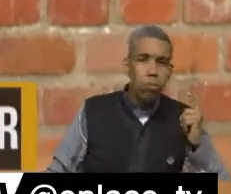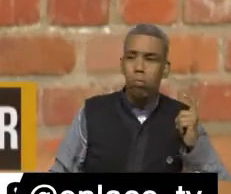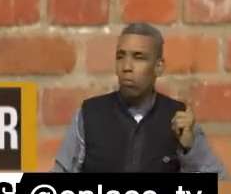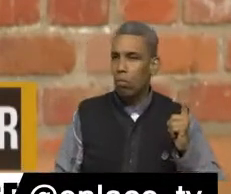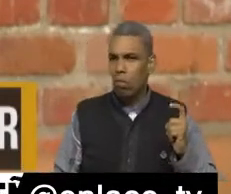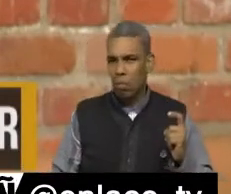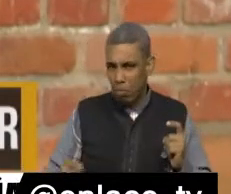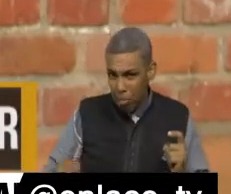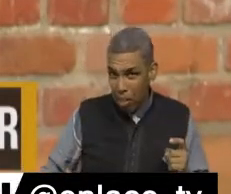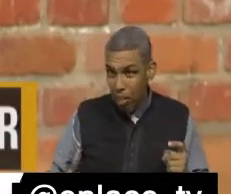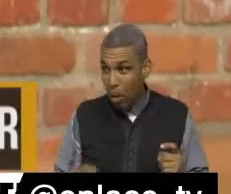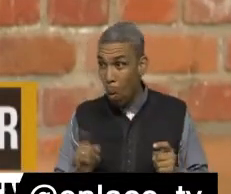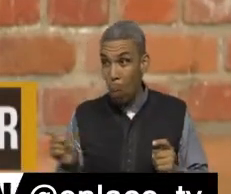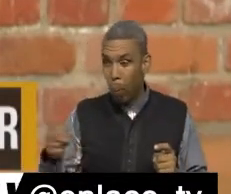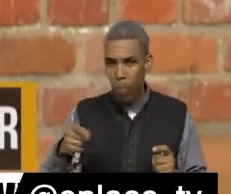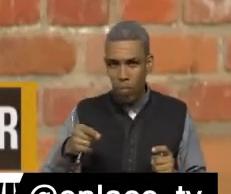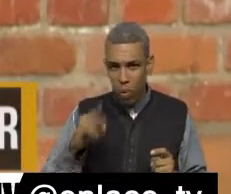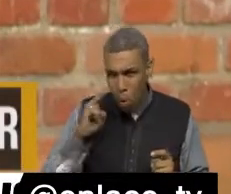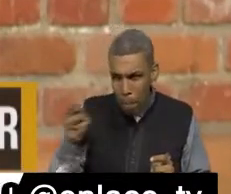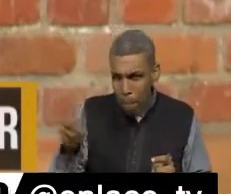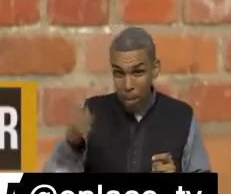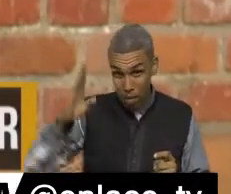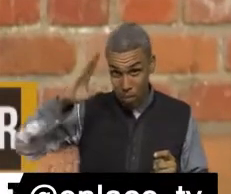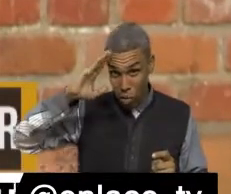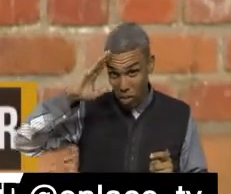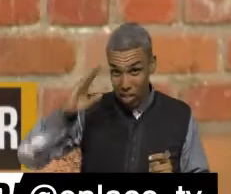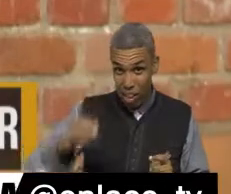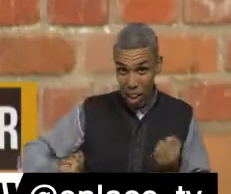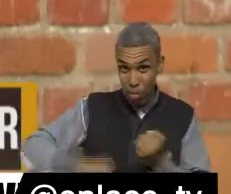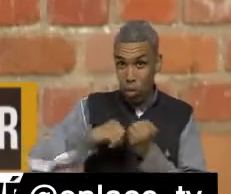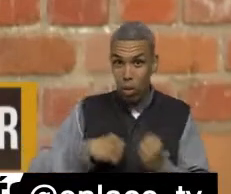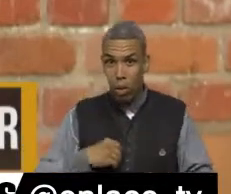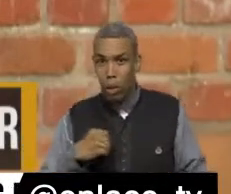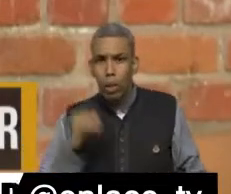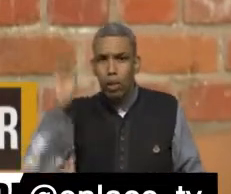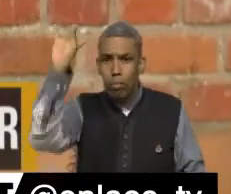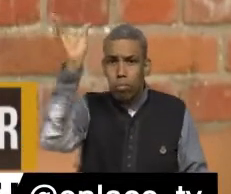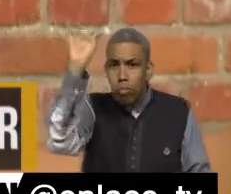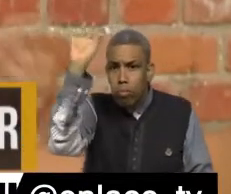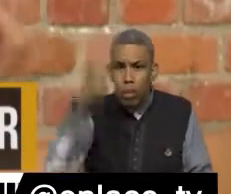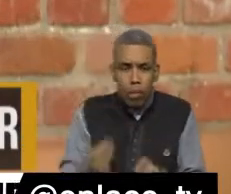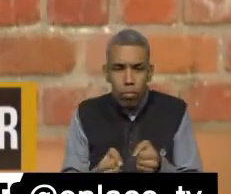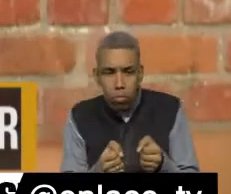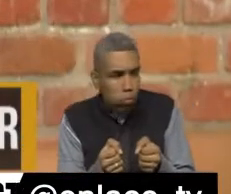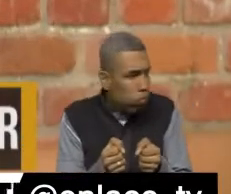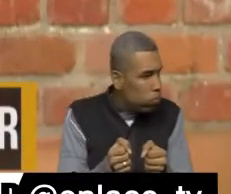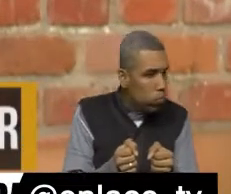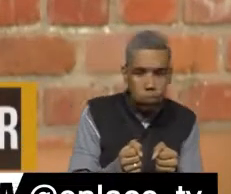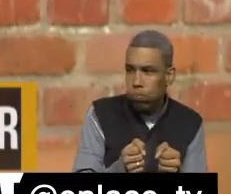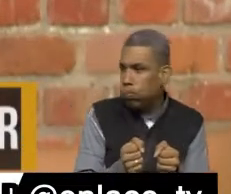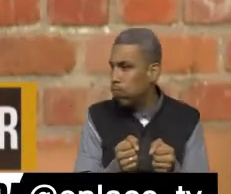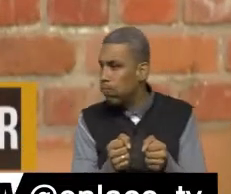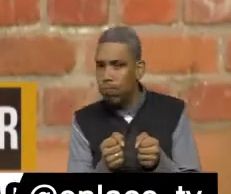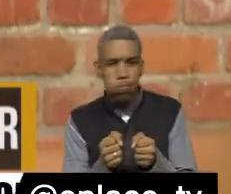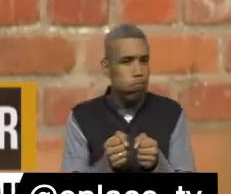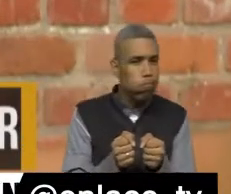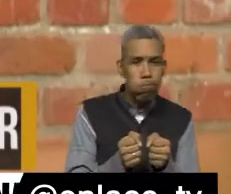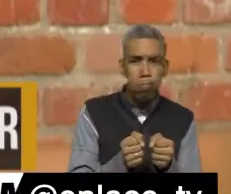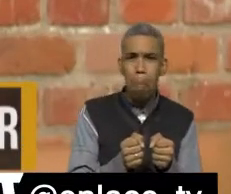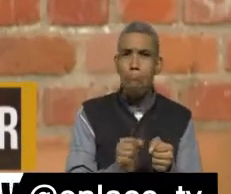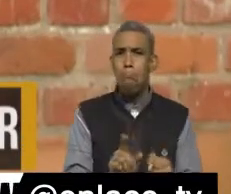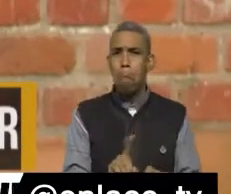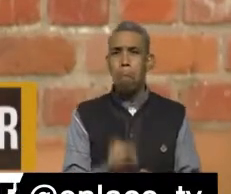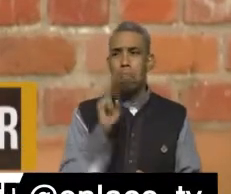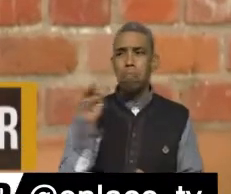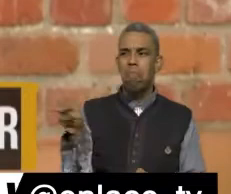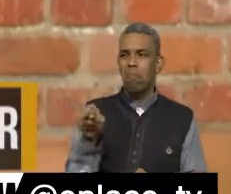verdad. No sé dónde, uno dice, bueno, ¿dónde está la colaboración? ¿Dónde está, como quien dice, los frentes de